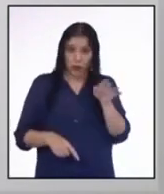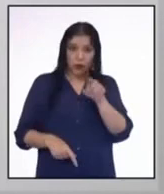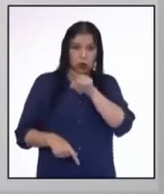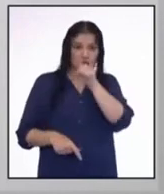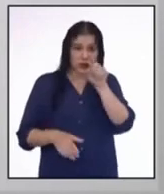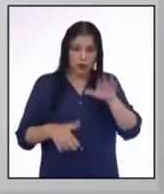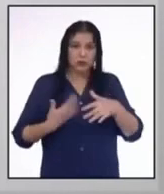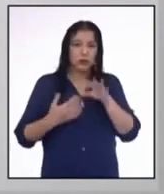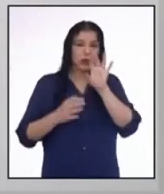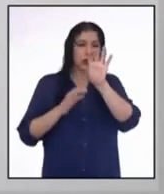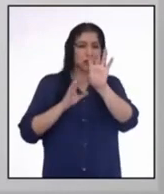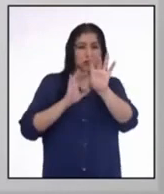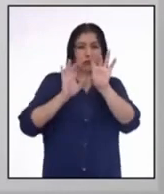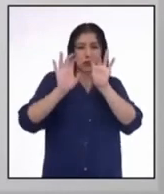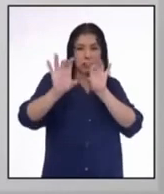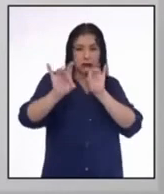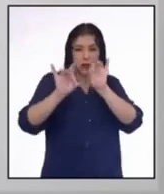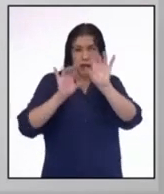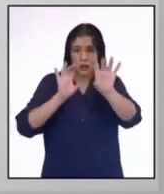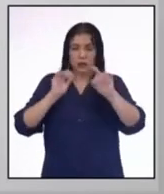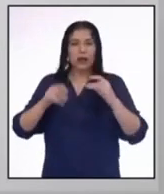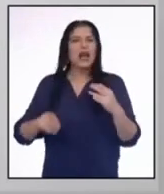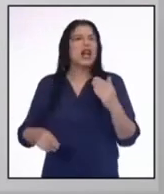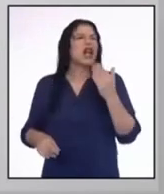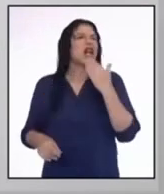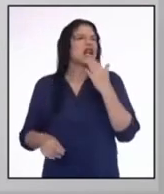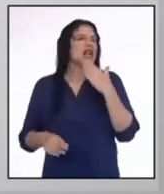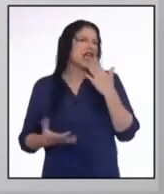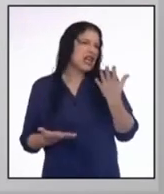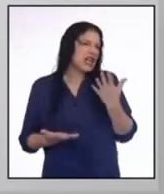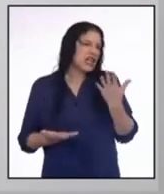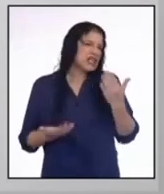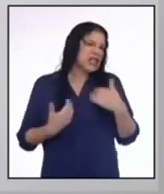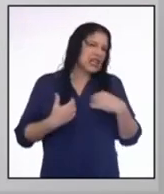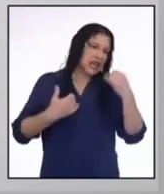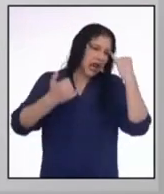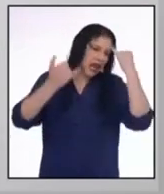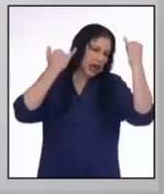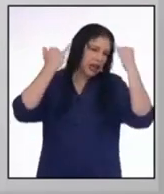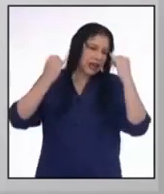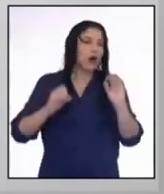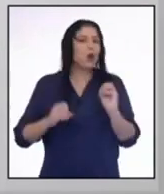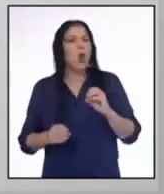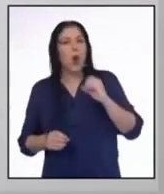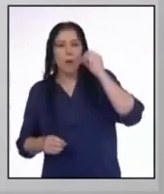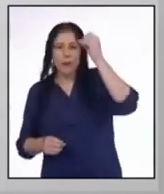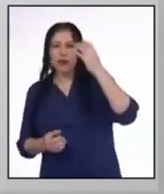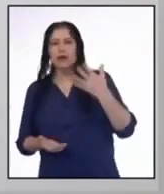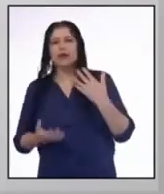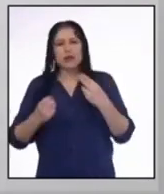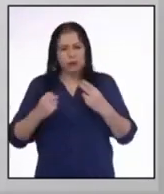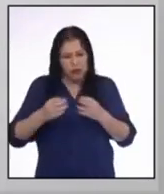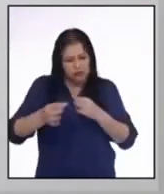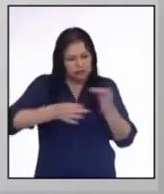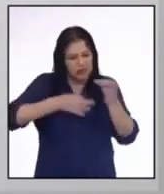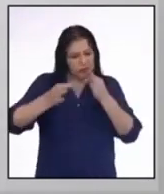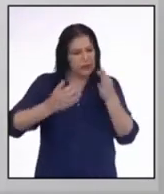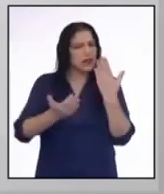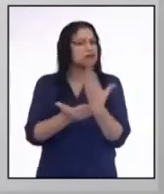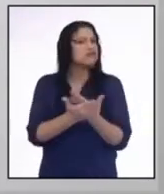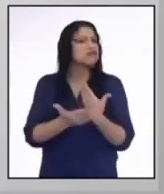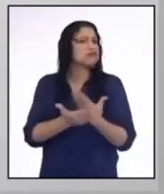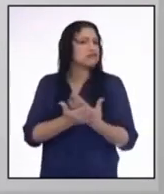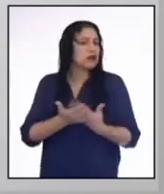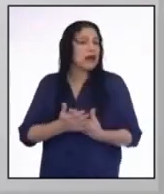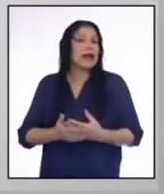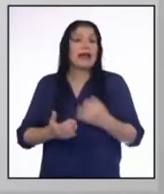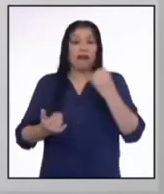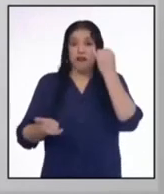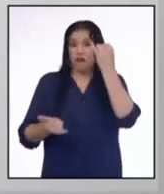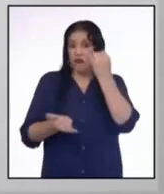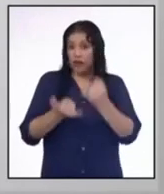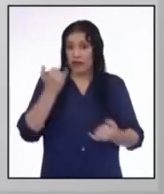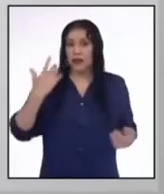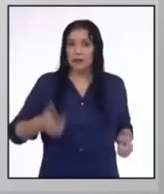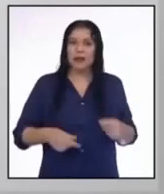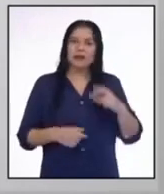ustedes pudieron identificar quiénes tenían ideas u opiniones más sostenibles y